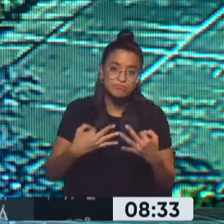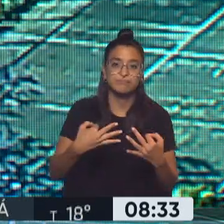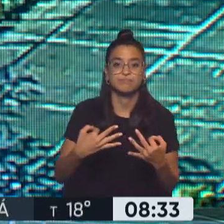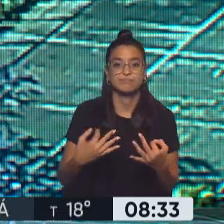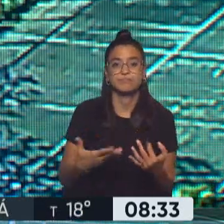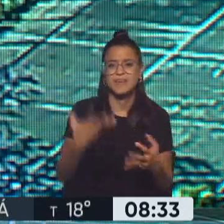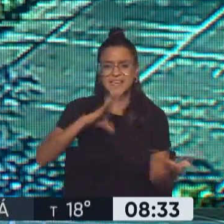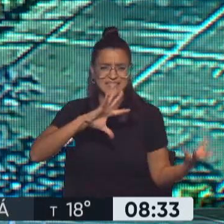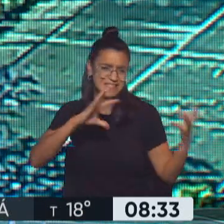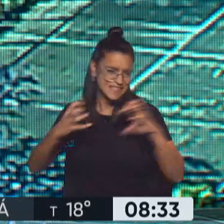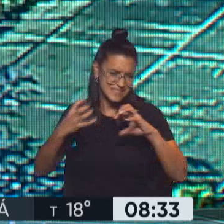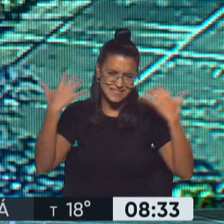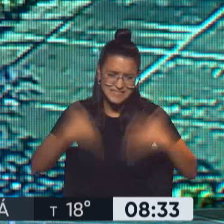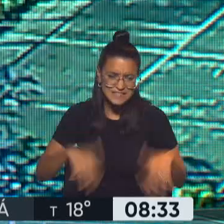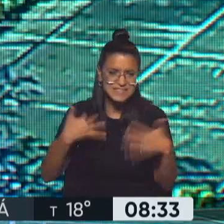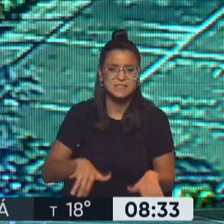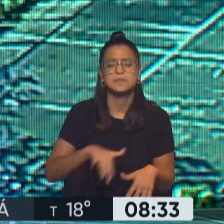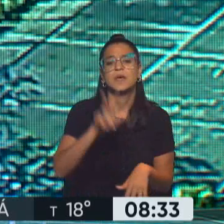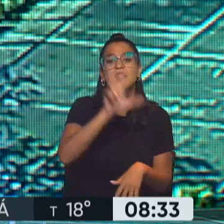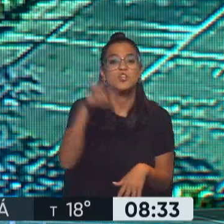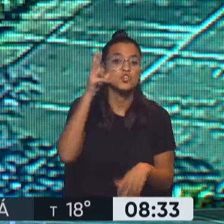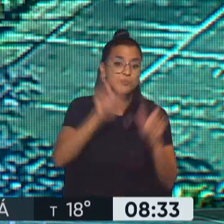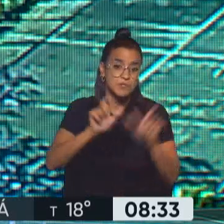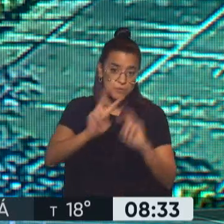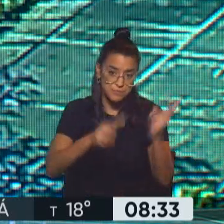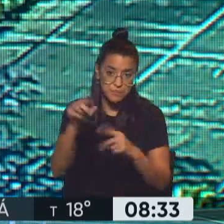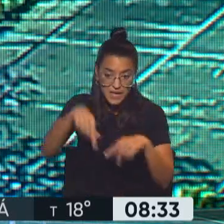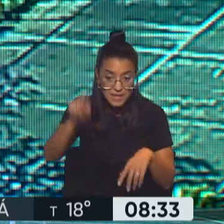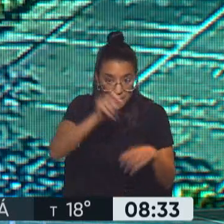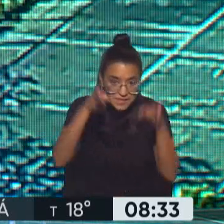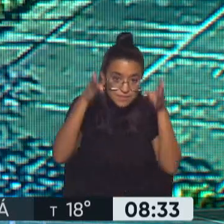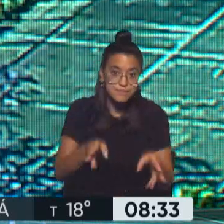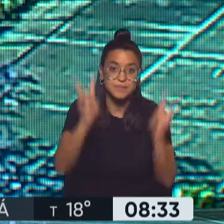esa crisis que terminó con la vida de 38 personas y vamos a estar en este mes ocupándonos de eso también.